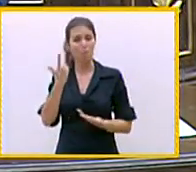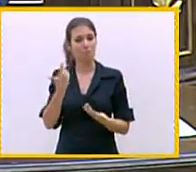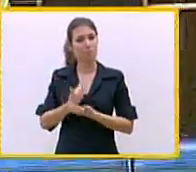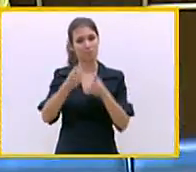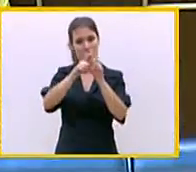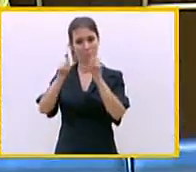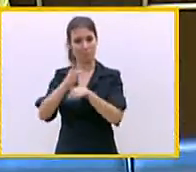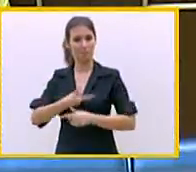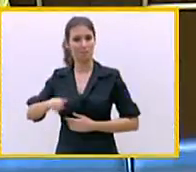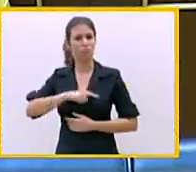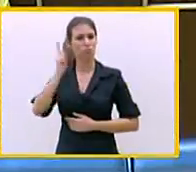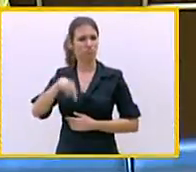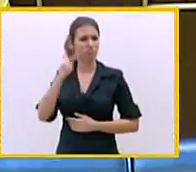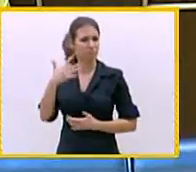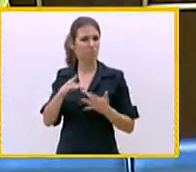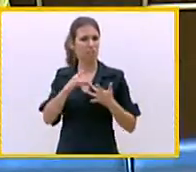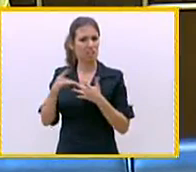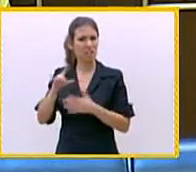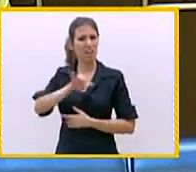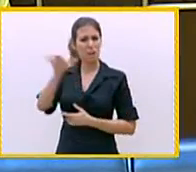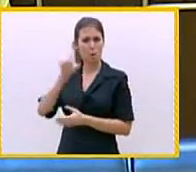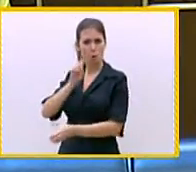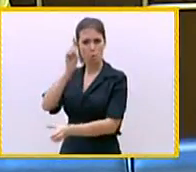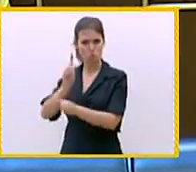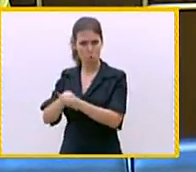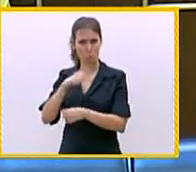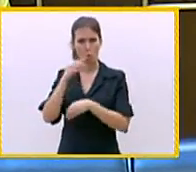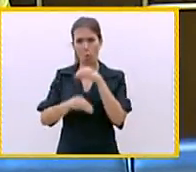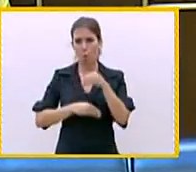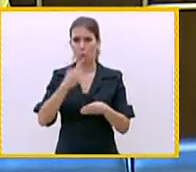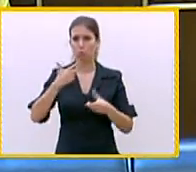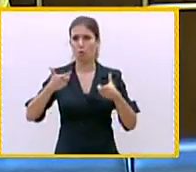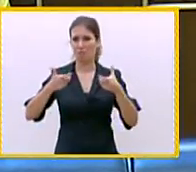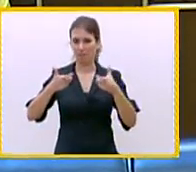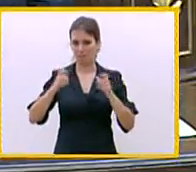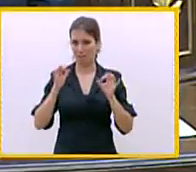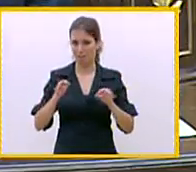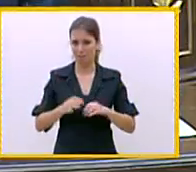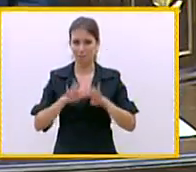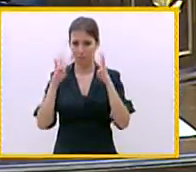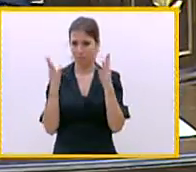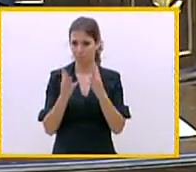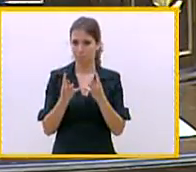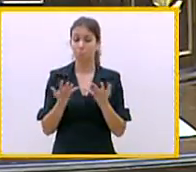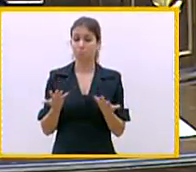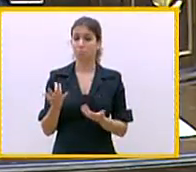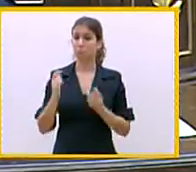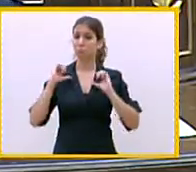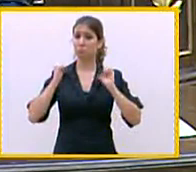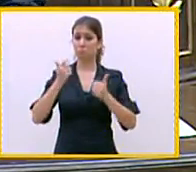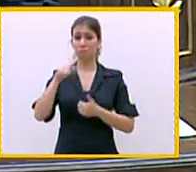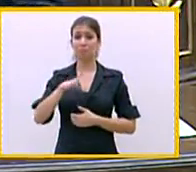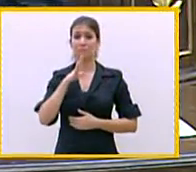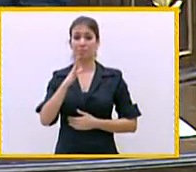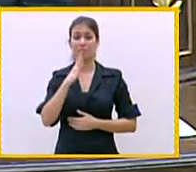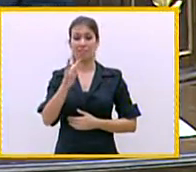españolas son líderes en Europa en la utilización de banda ancha. comenzamos a reducir nuestros